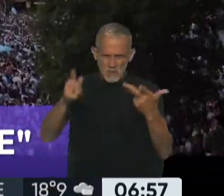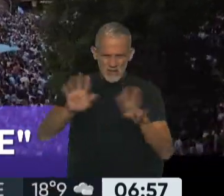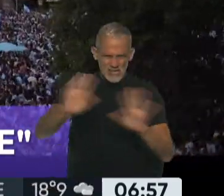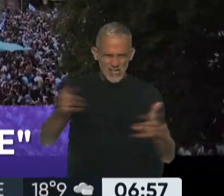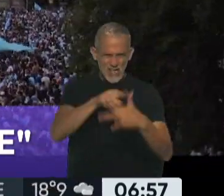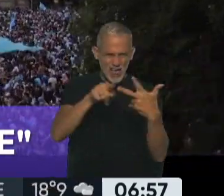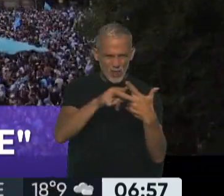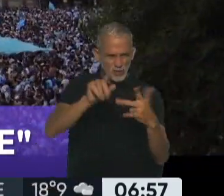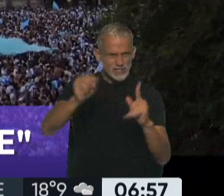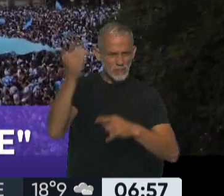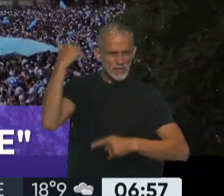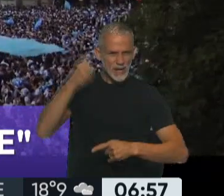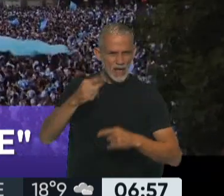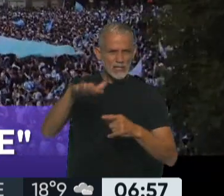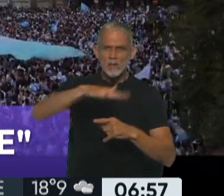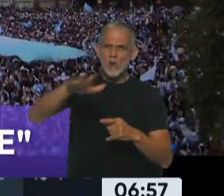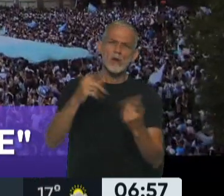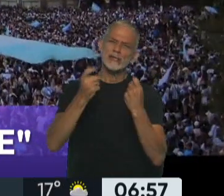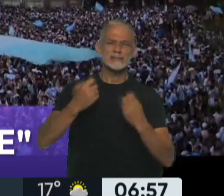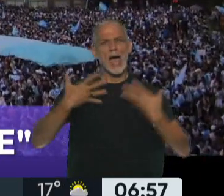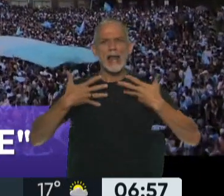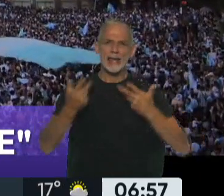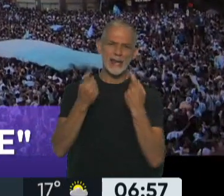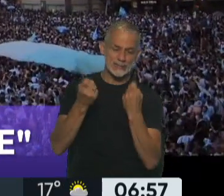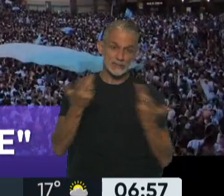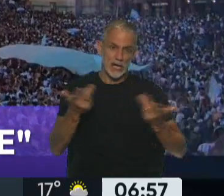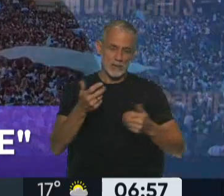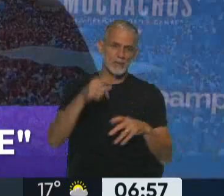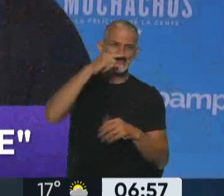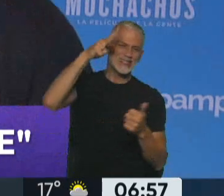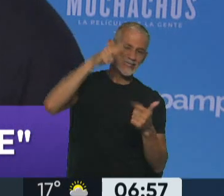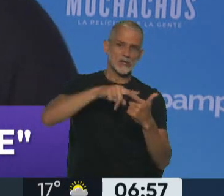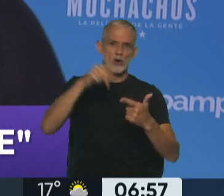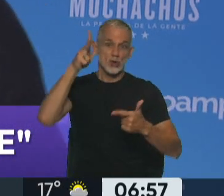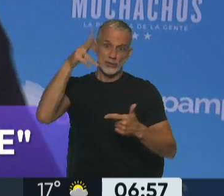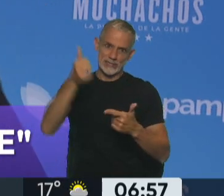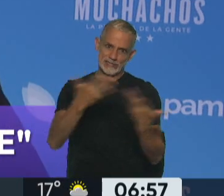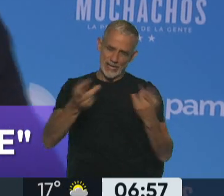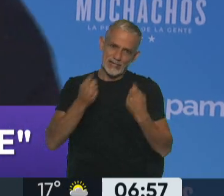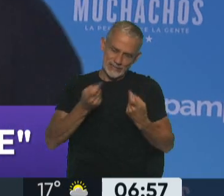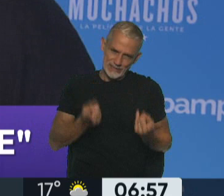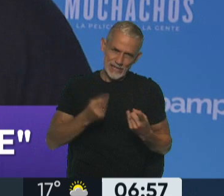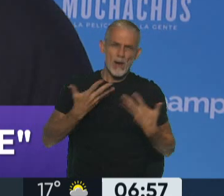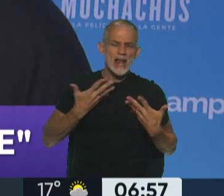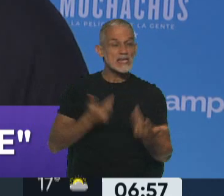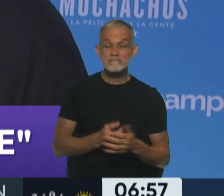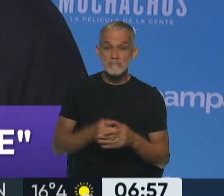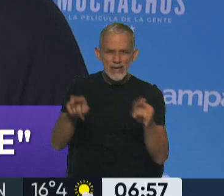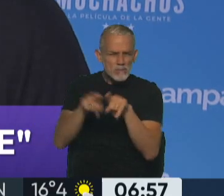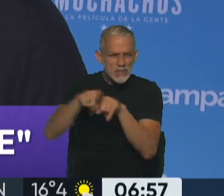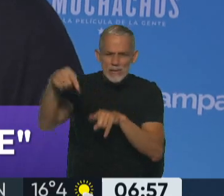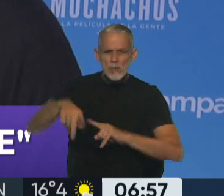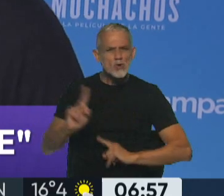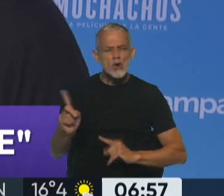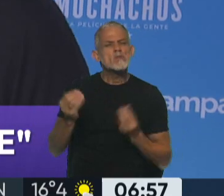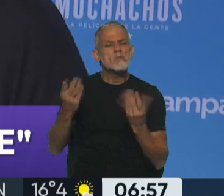dos anteriores también el pueblo estaba necesitado de alegría. 78 y 86, muy necesitado de alegría. Y sin embargo no pasó lo que pasó